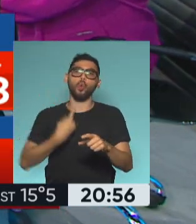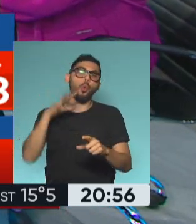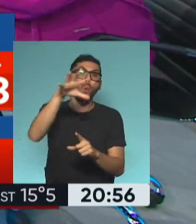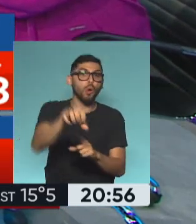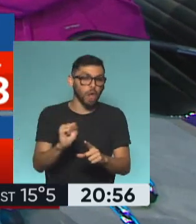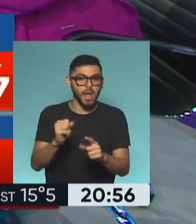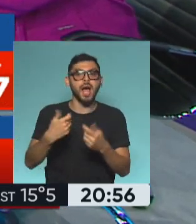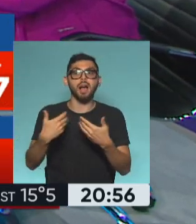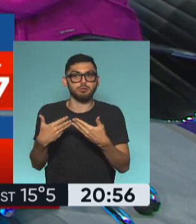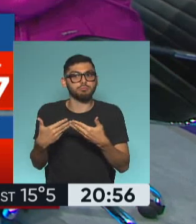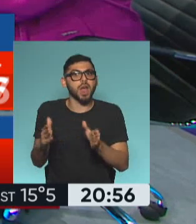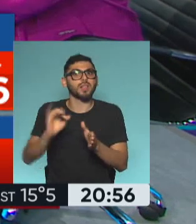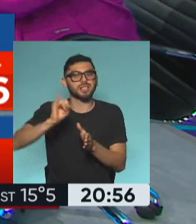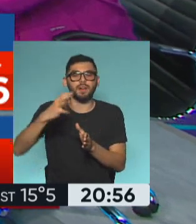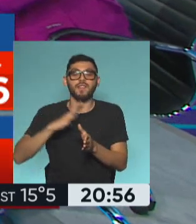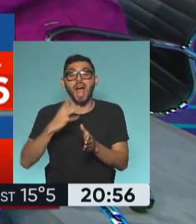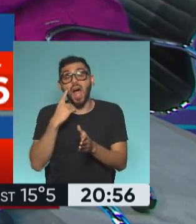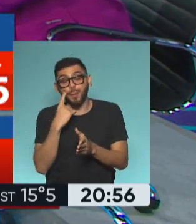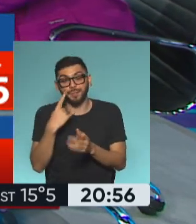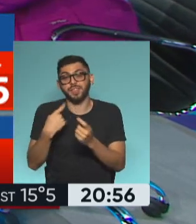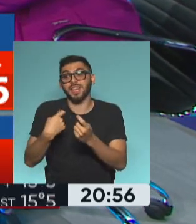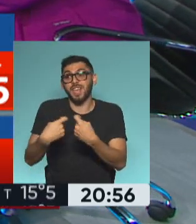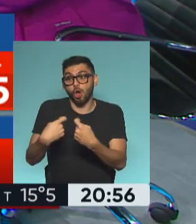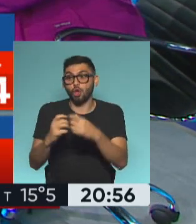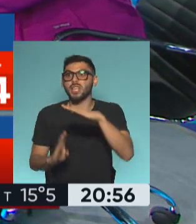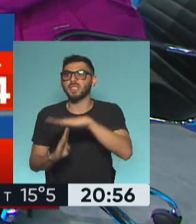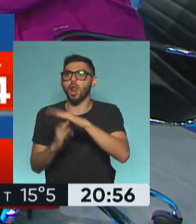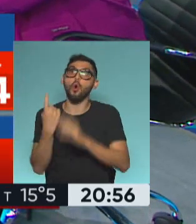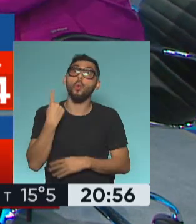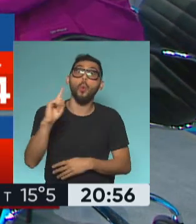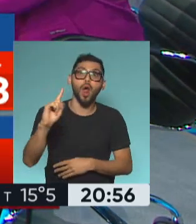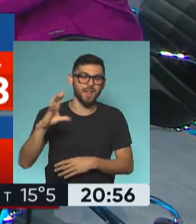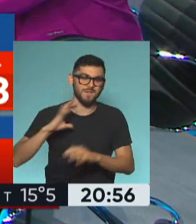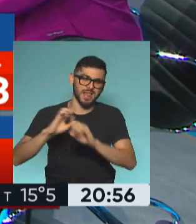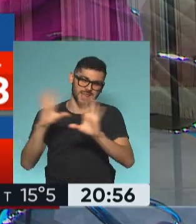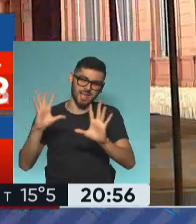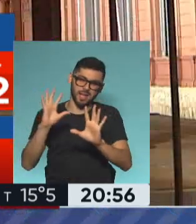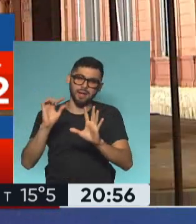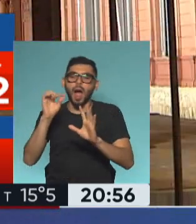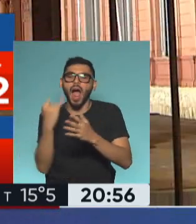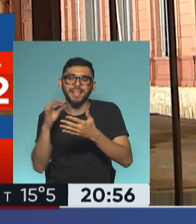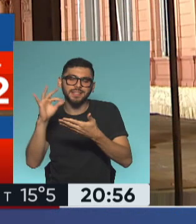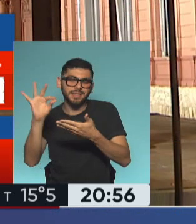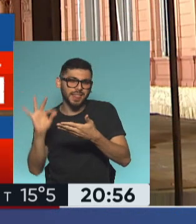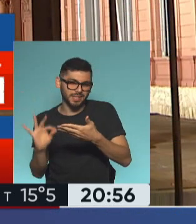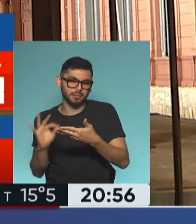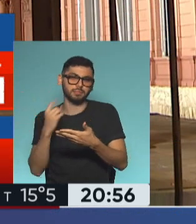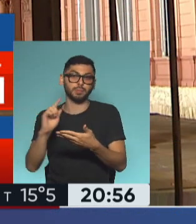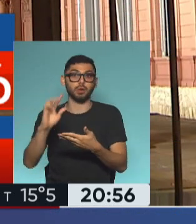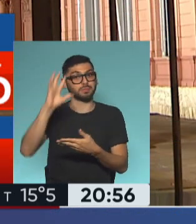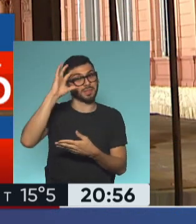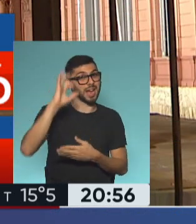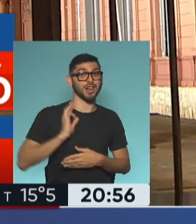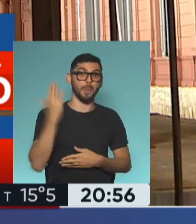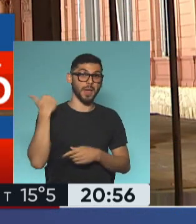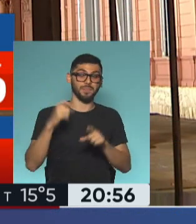Quiere decir, bueno, hay que ver la letra fina de cuáles son los comercios esenciales, ¿verdad? Pero hay un recuerdo del año pasado de cuáles